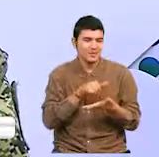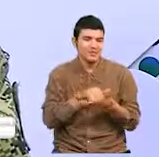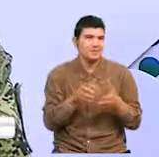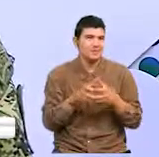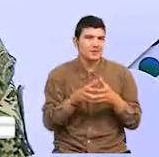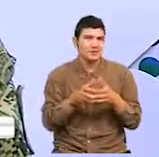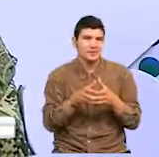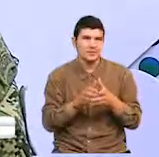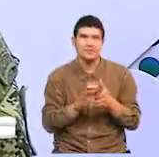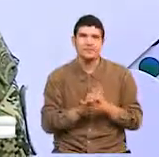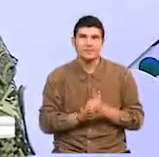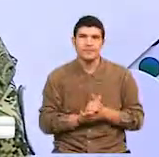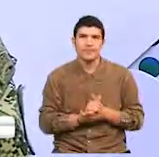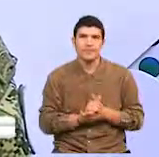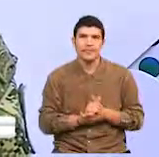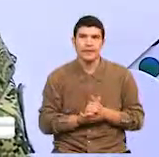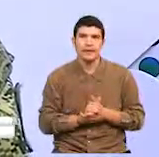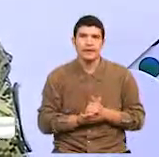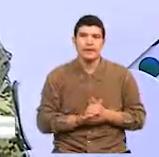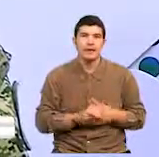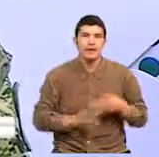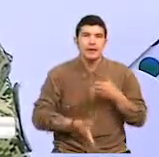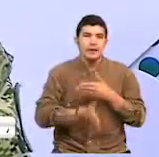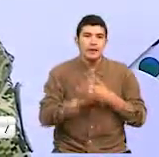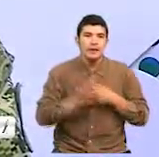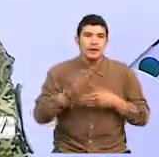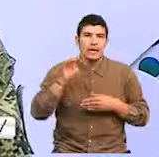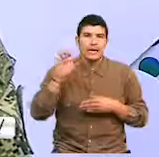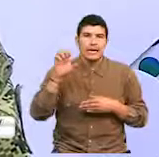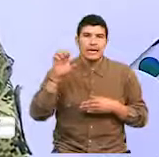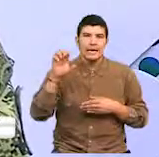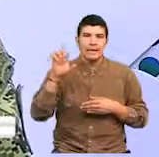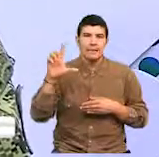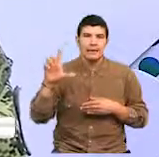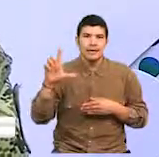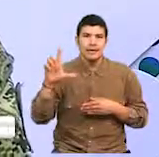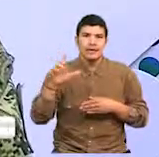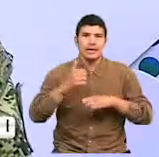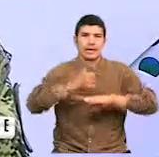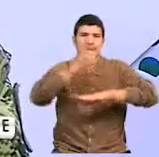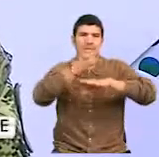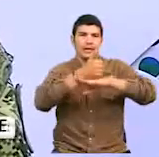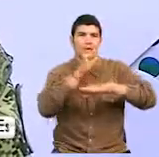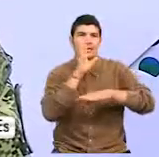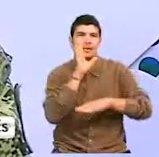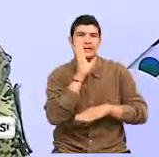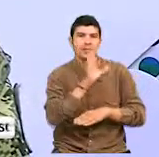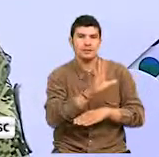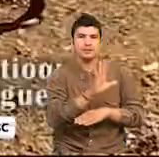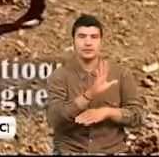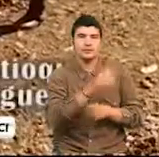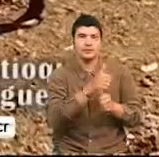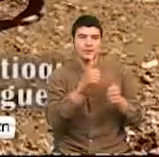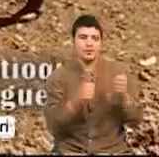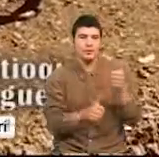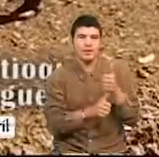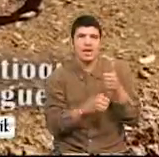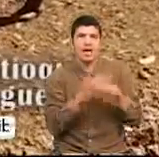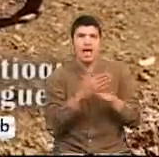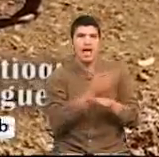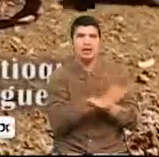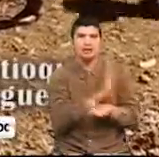mismo. Es la continuidad del EPL en cabeza del que le seguía